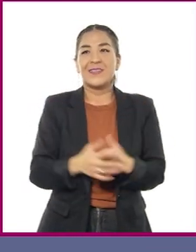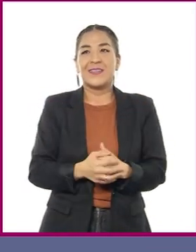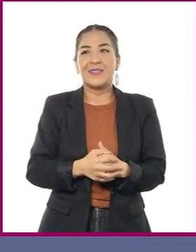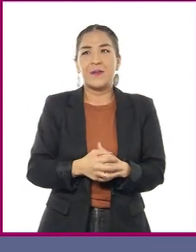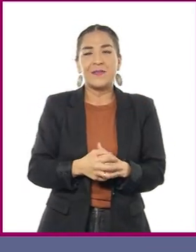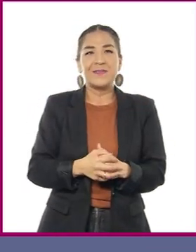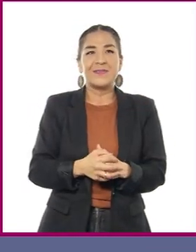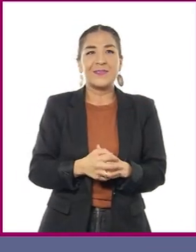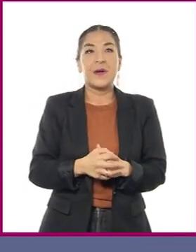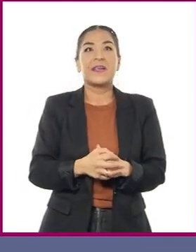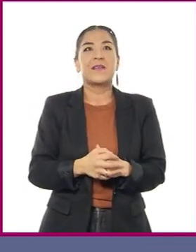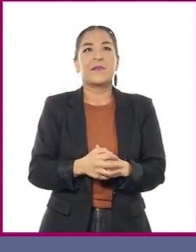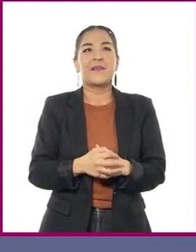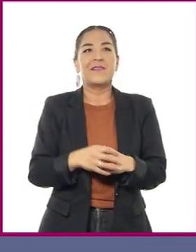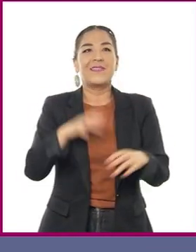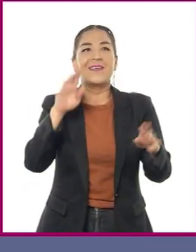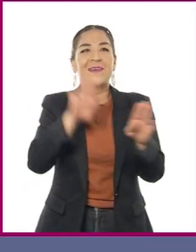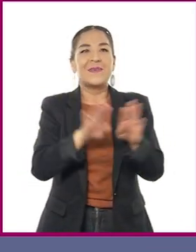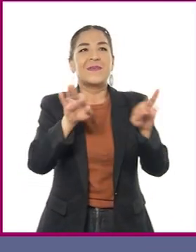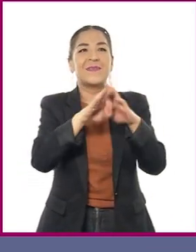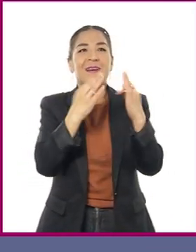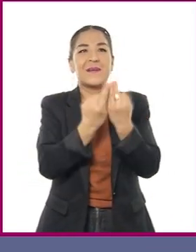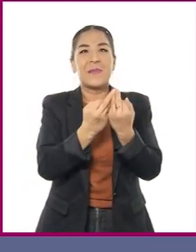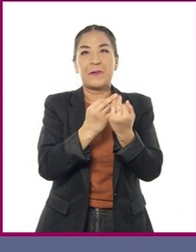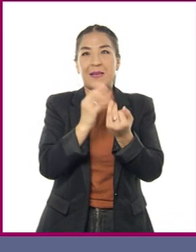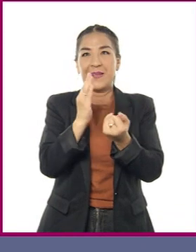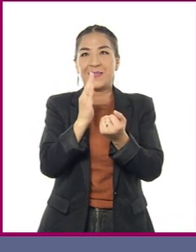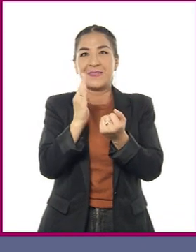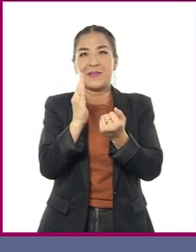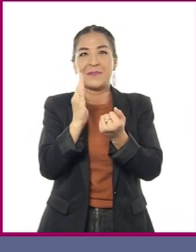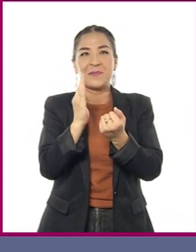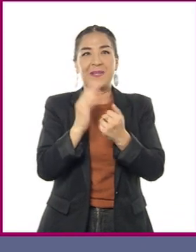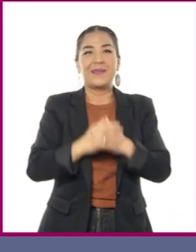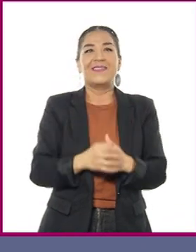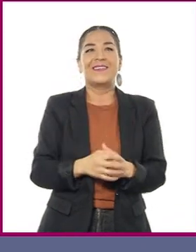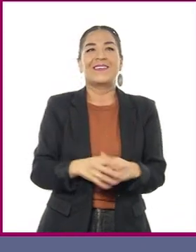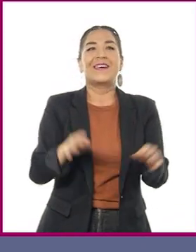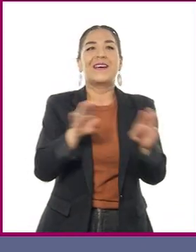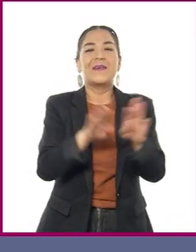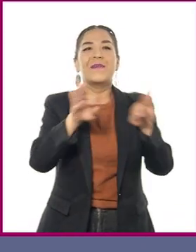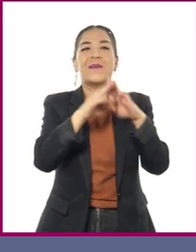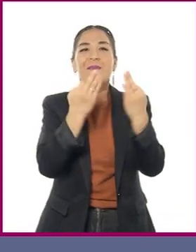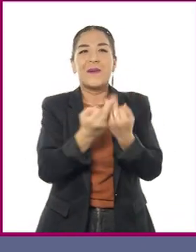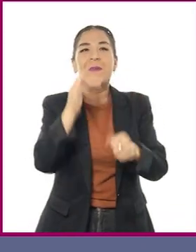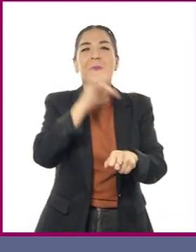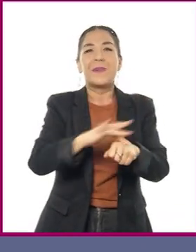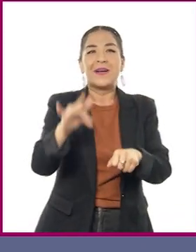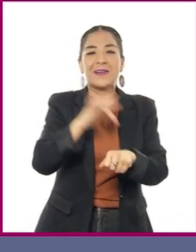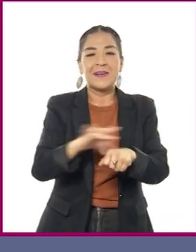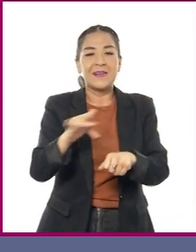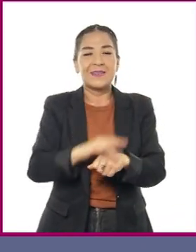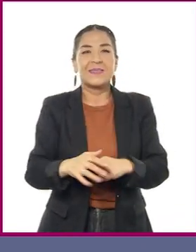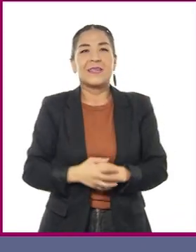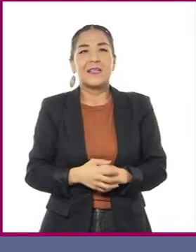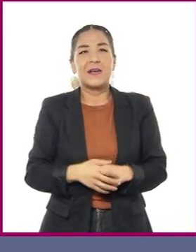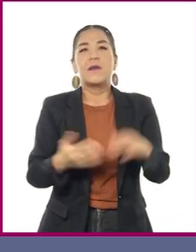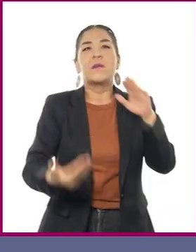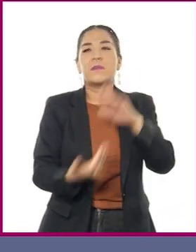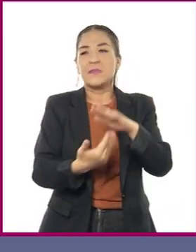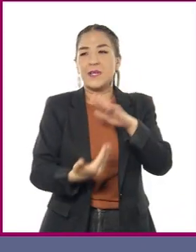necesitamos. Por ejemplo, una manzana, por ejemplo, un queso, un mueble de